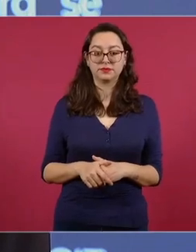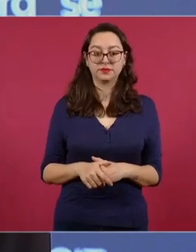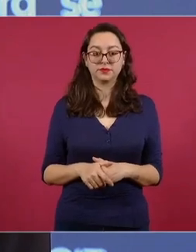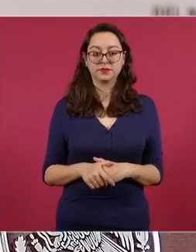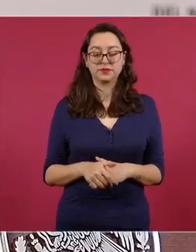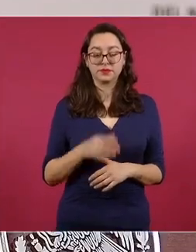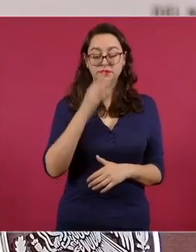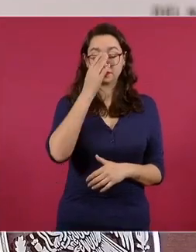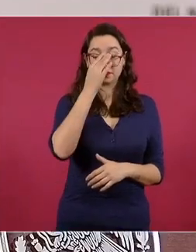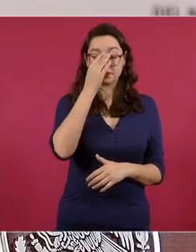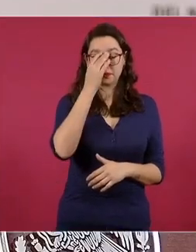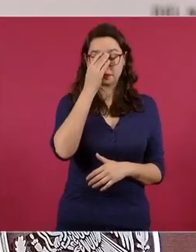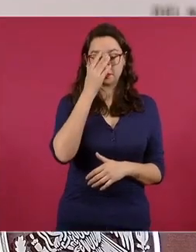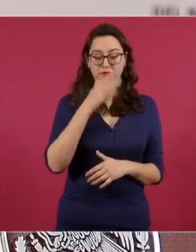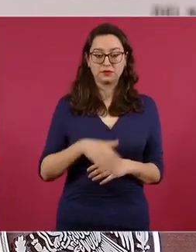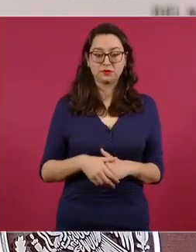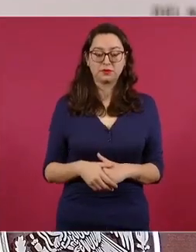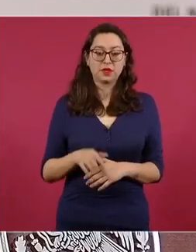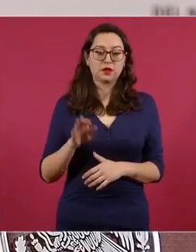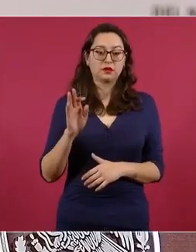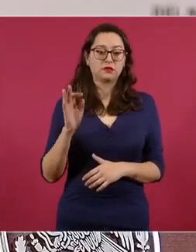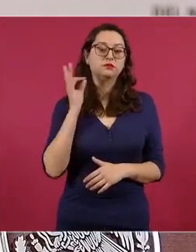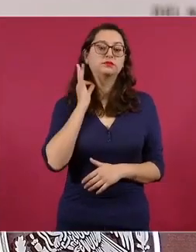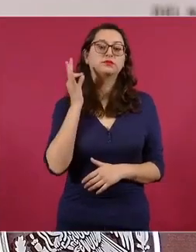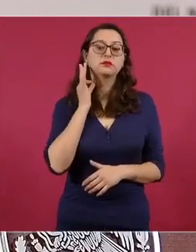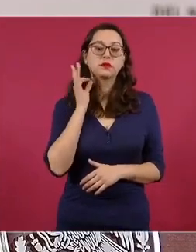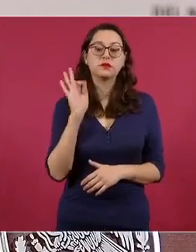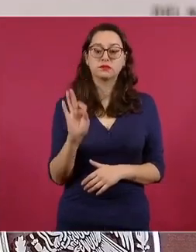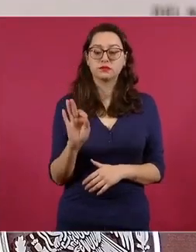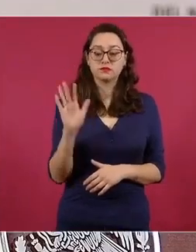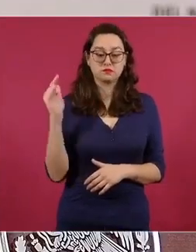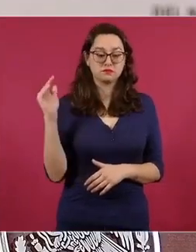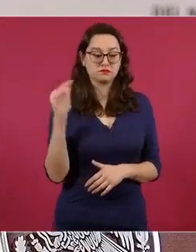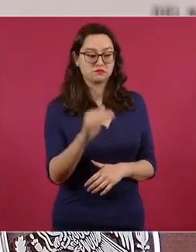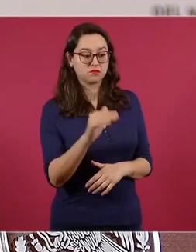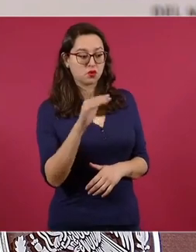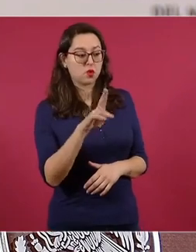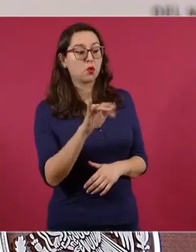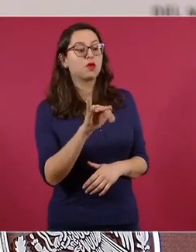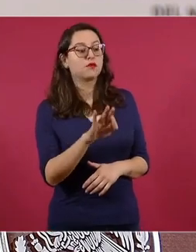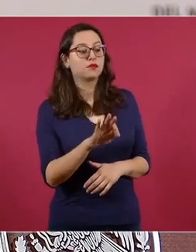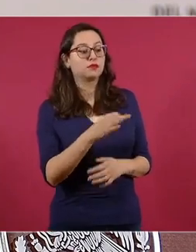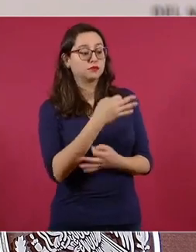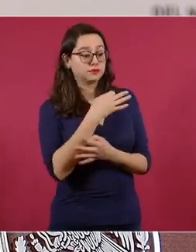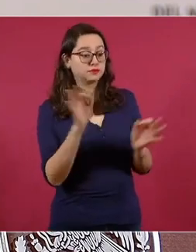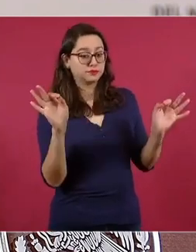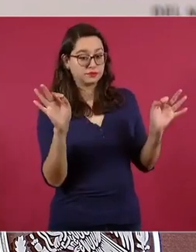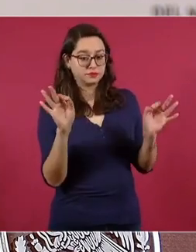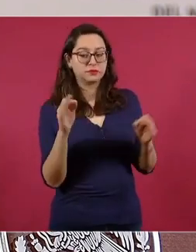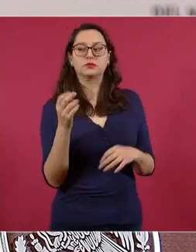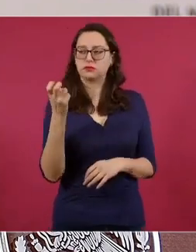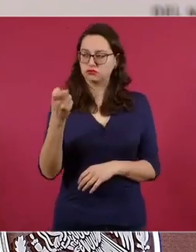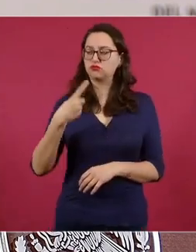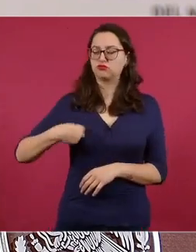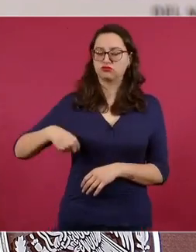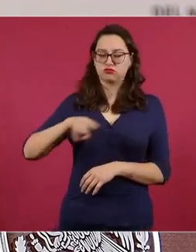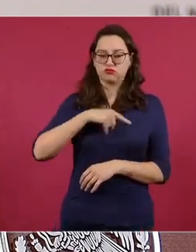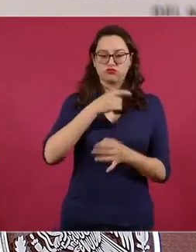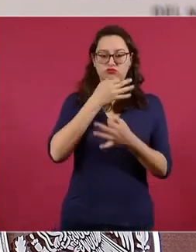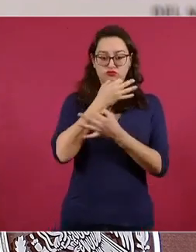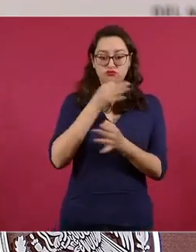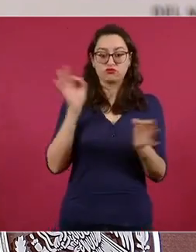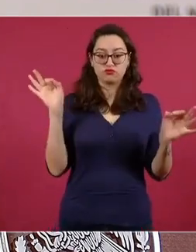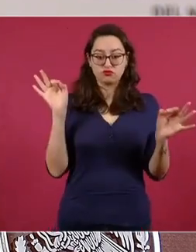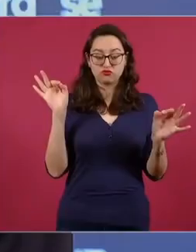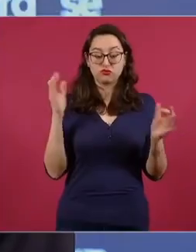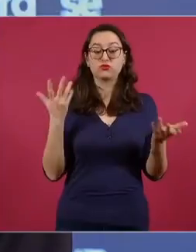entre otras cosas le solicita a la UIF pronunciamientos. Eso se llama pronunciamiento y